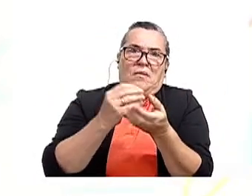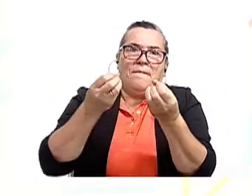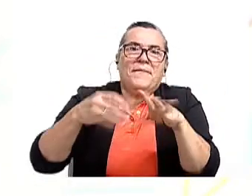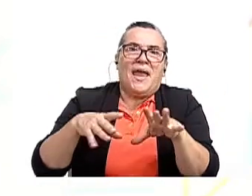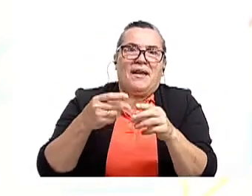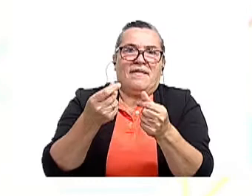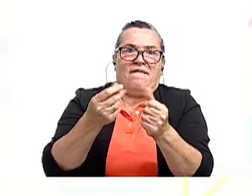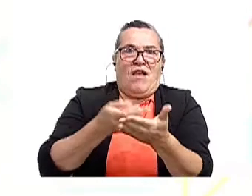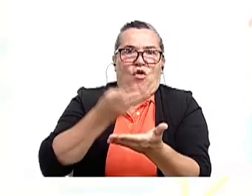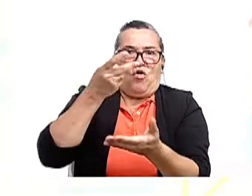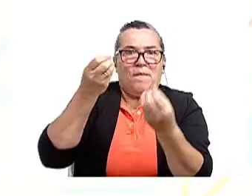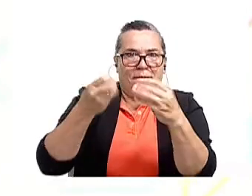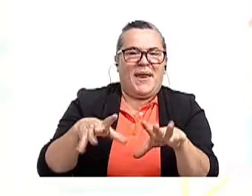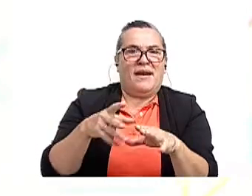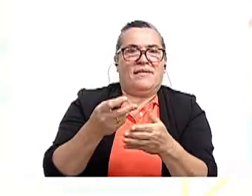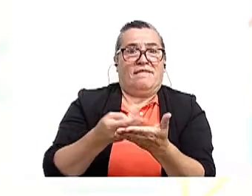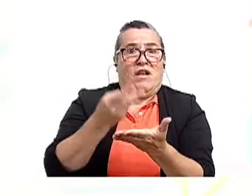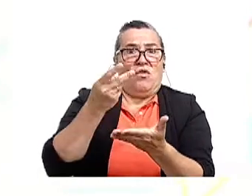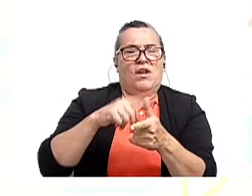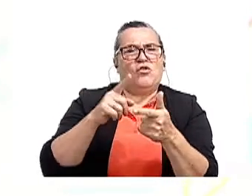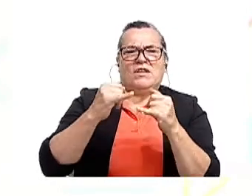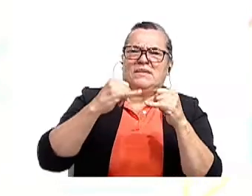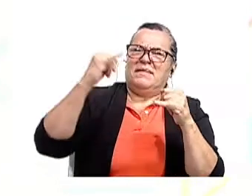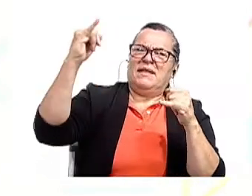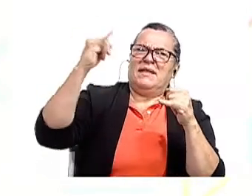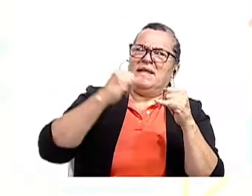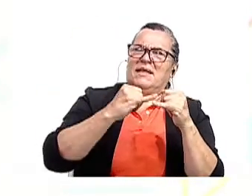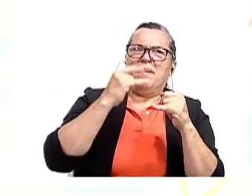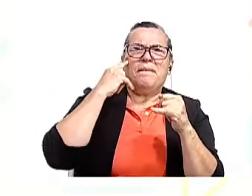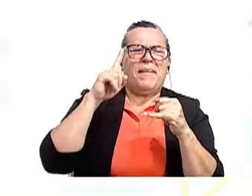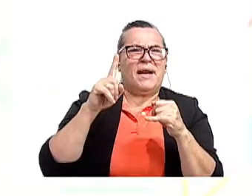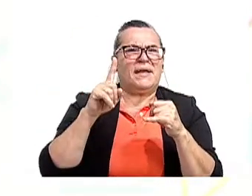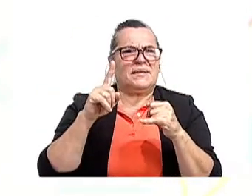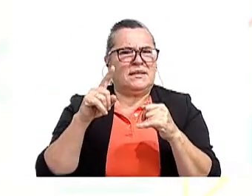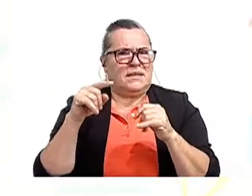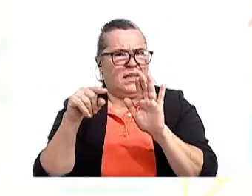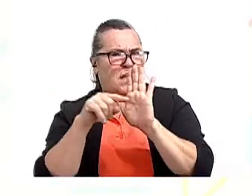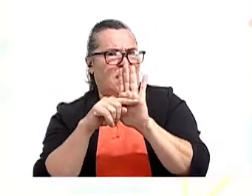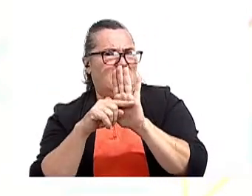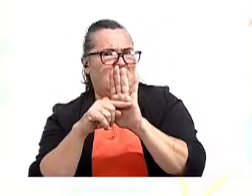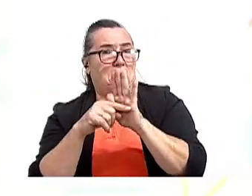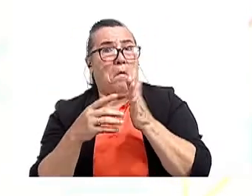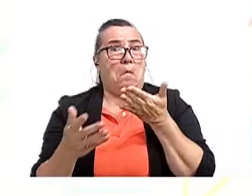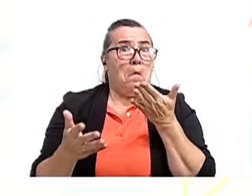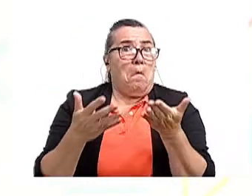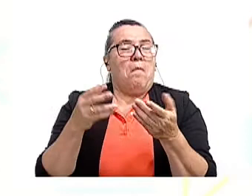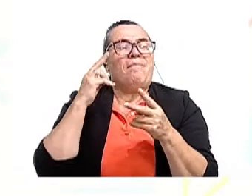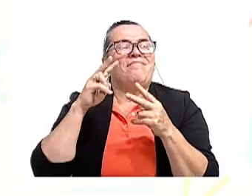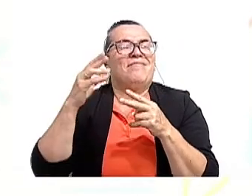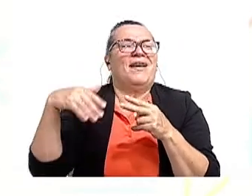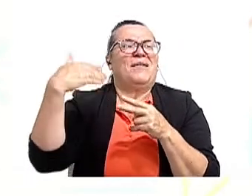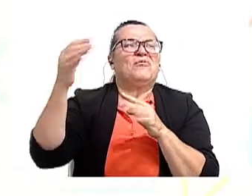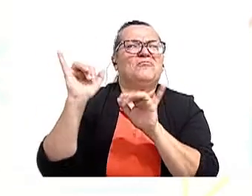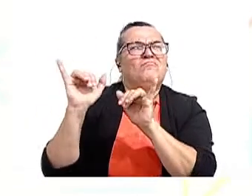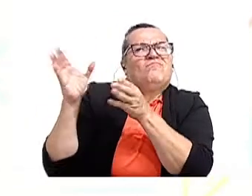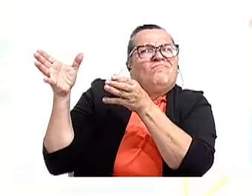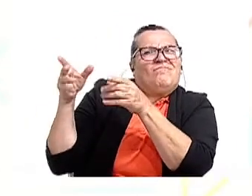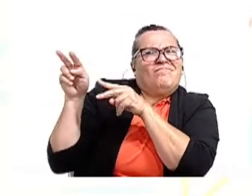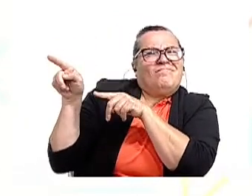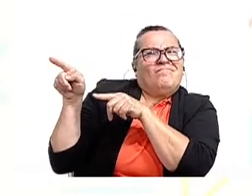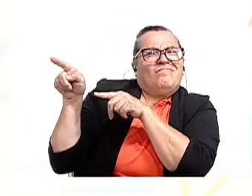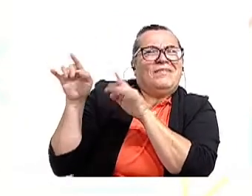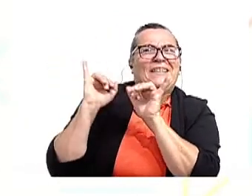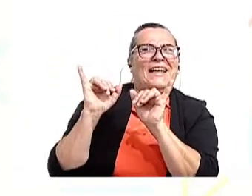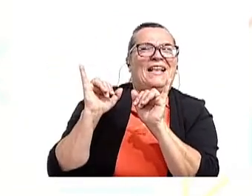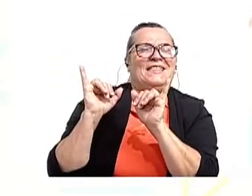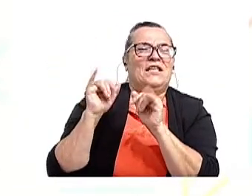¿Les parece? A mí me parece que la pendiente debería ser negativa. Lo vamos a ver más adelante. Dejémoslo en este momento como